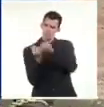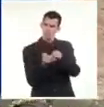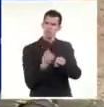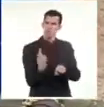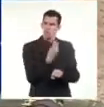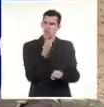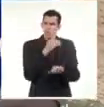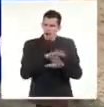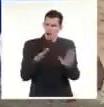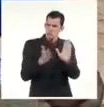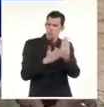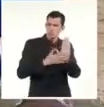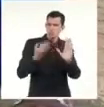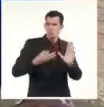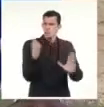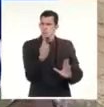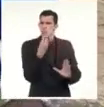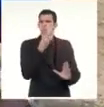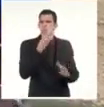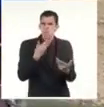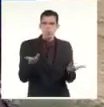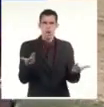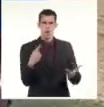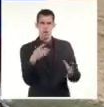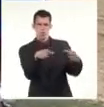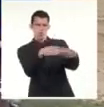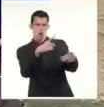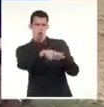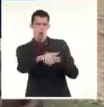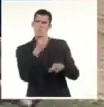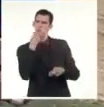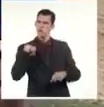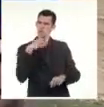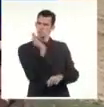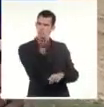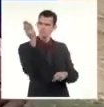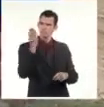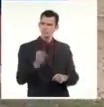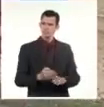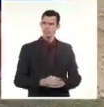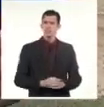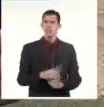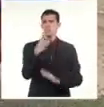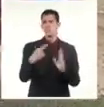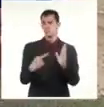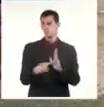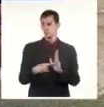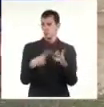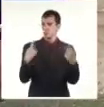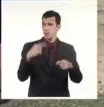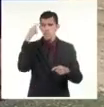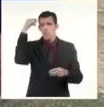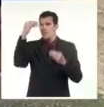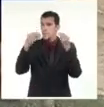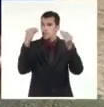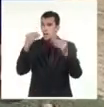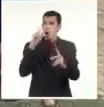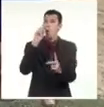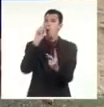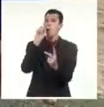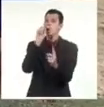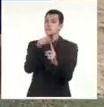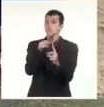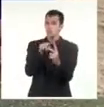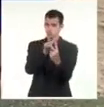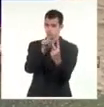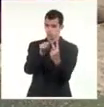sí podemos, que podemos vencer a cualquier equipo aquí, pero sobre todo estamos trabajando para dos objetivos. El primero